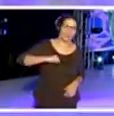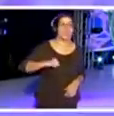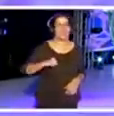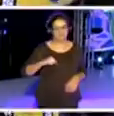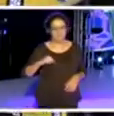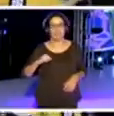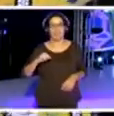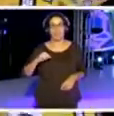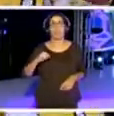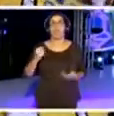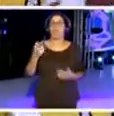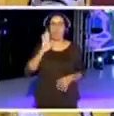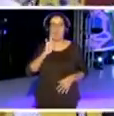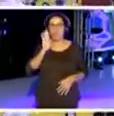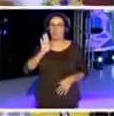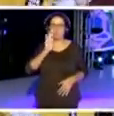Sigue la